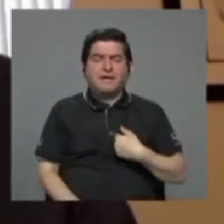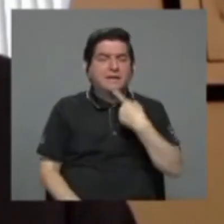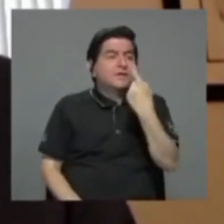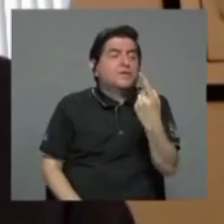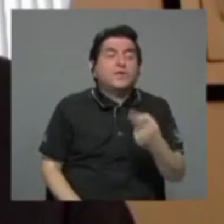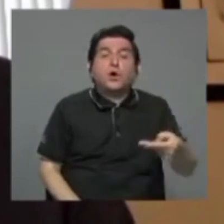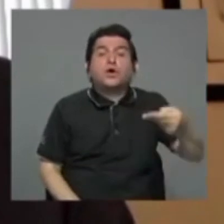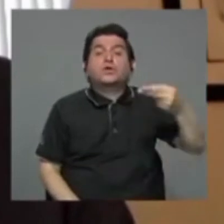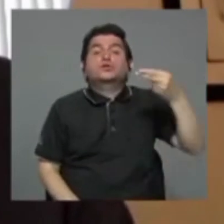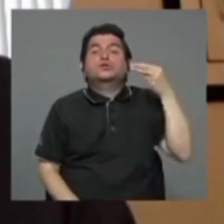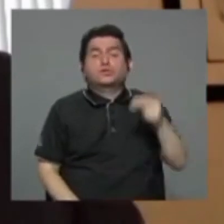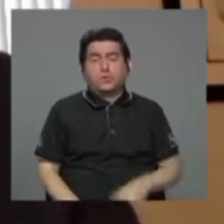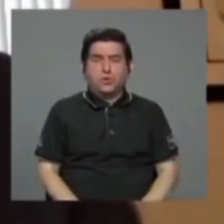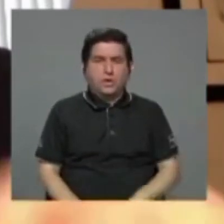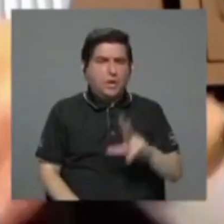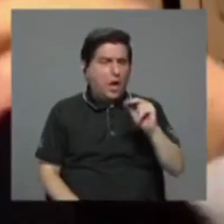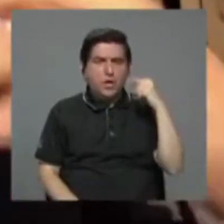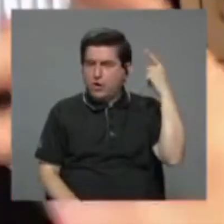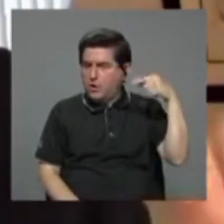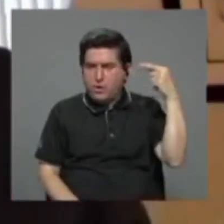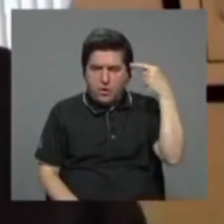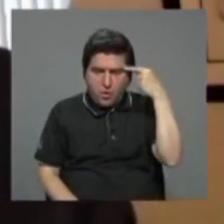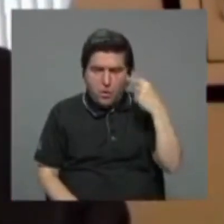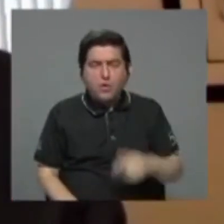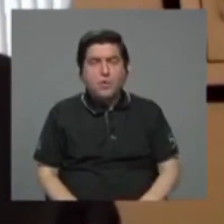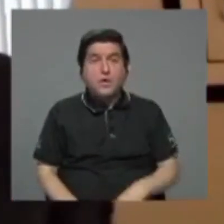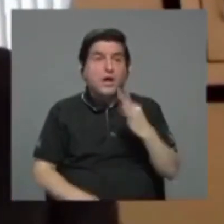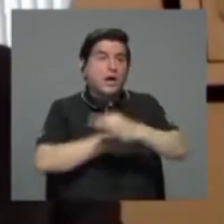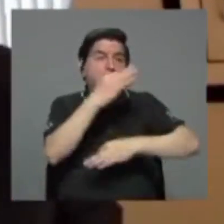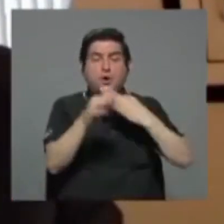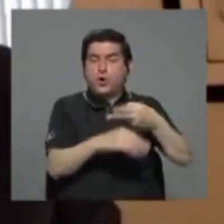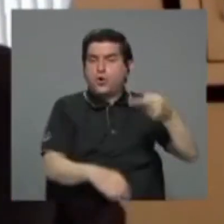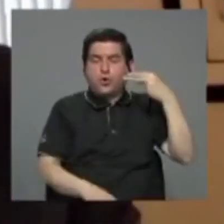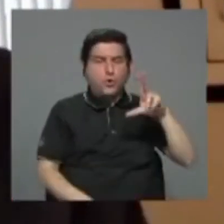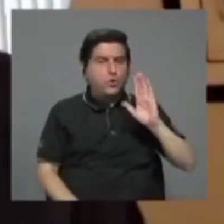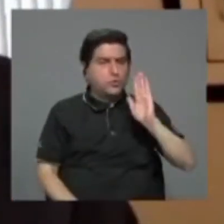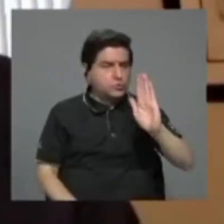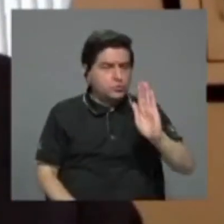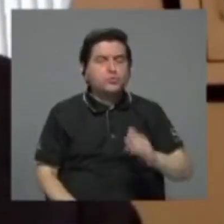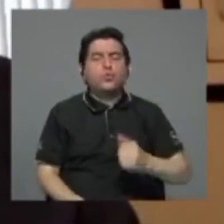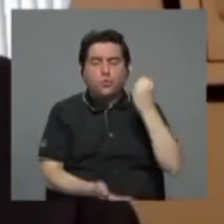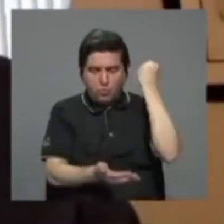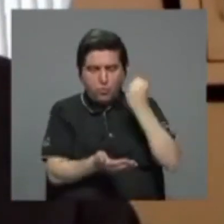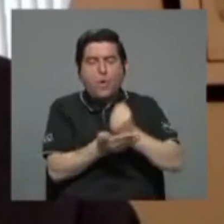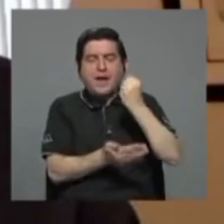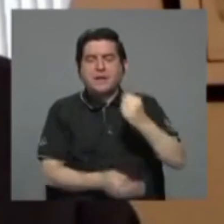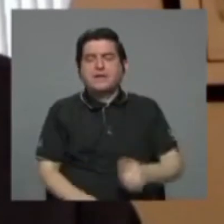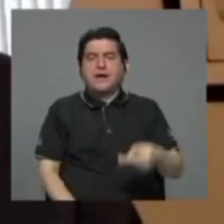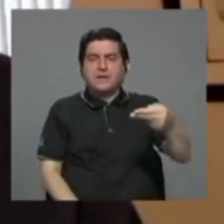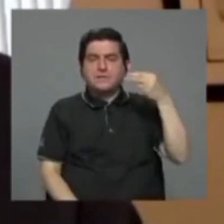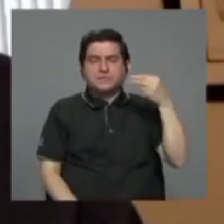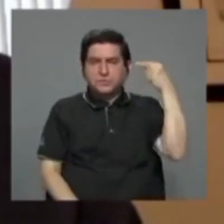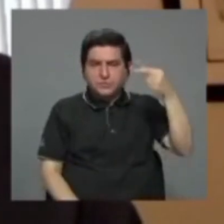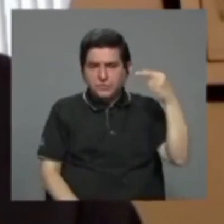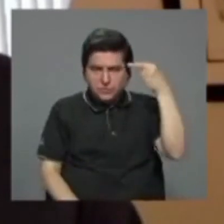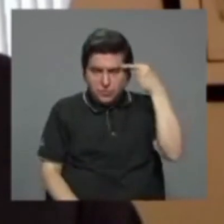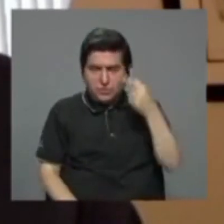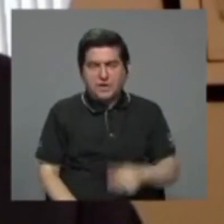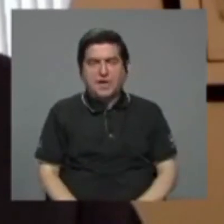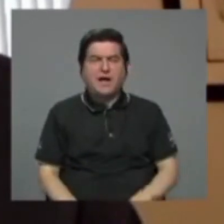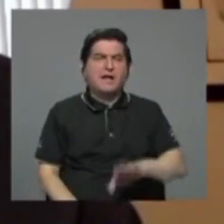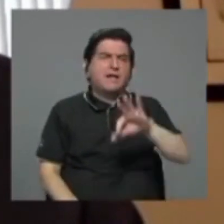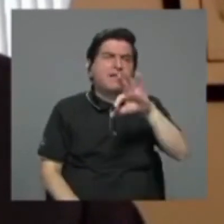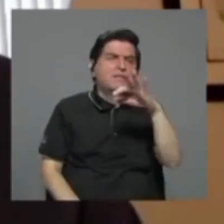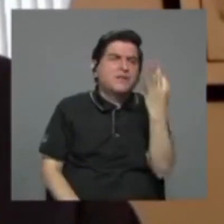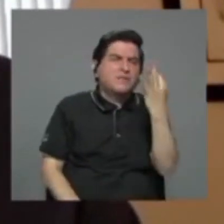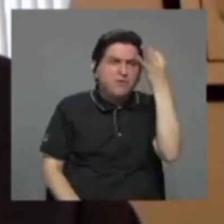histórica, sin decir que haya sido un gobierno histórico, sino la huella en la historia del gobierno, pues la rescatan de una manera,